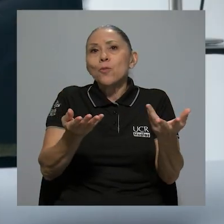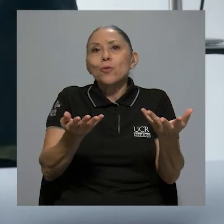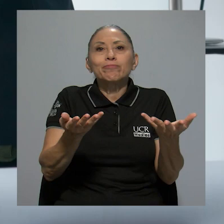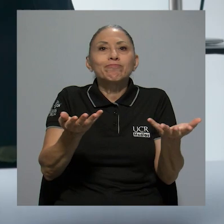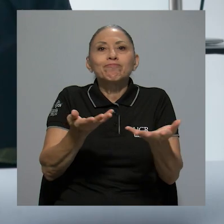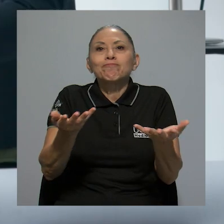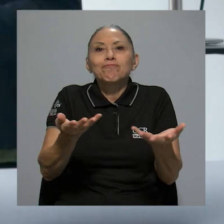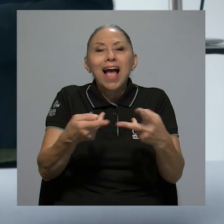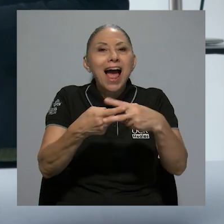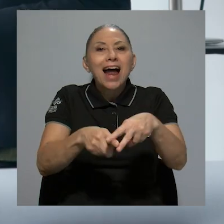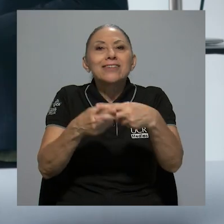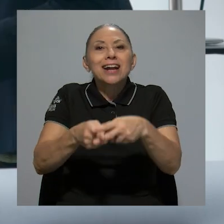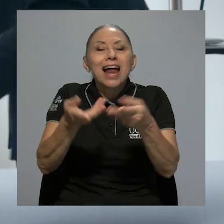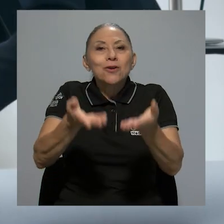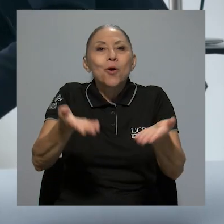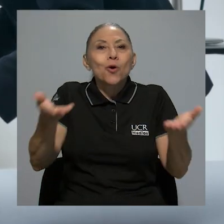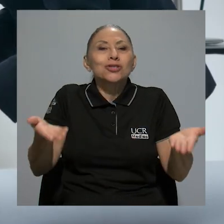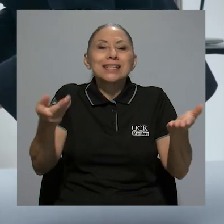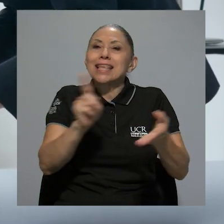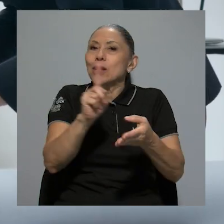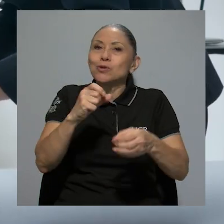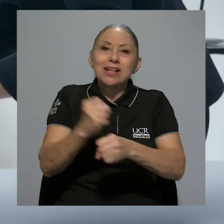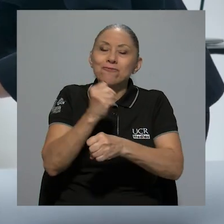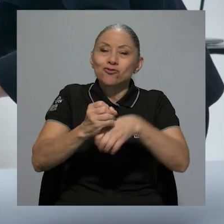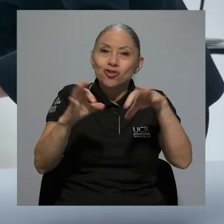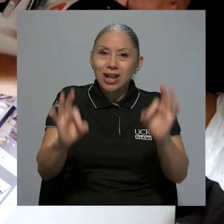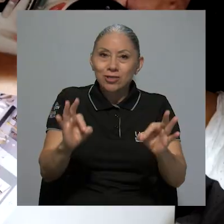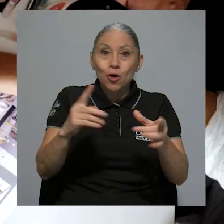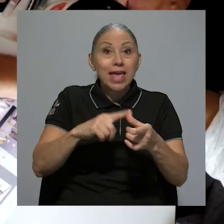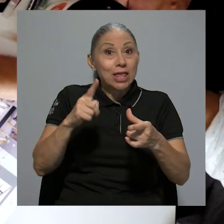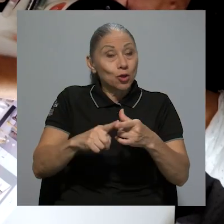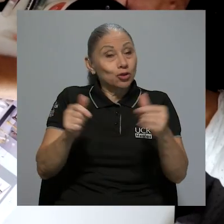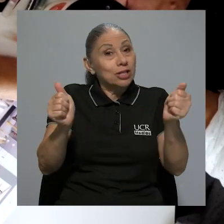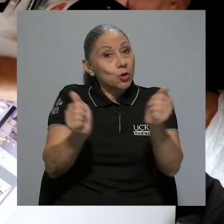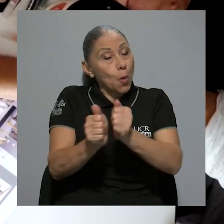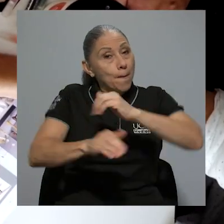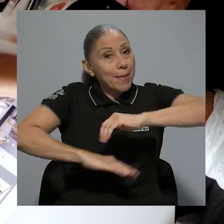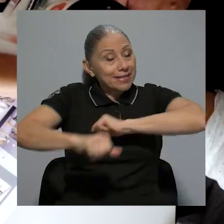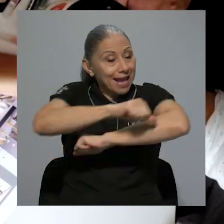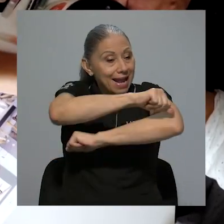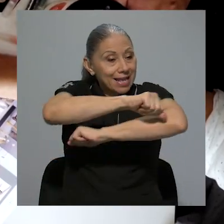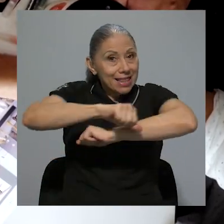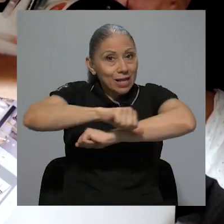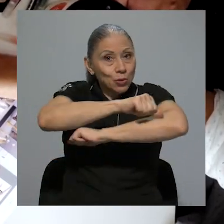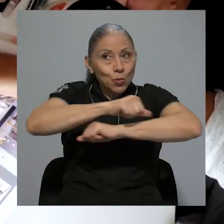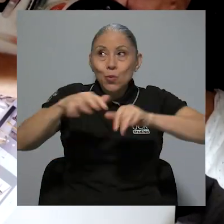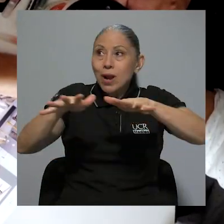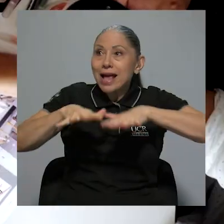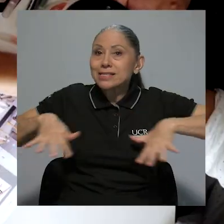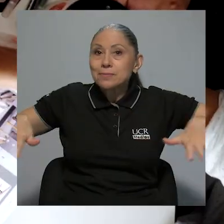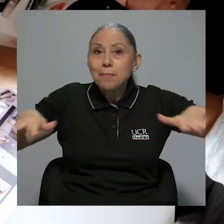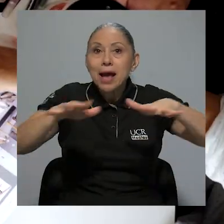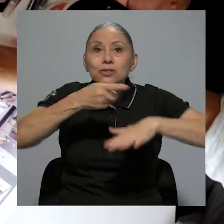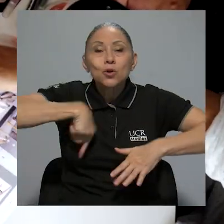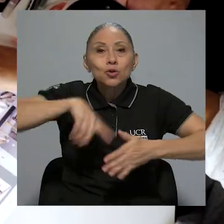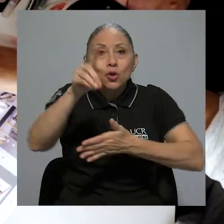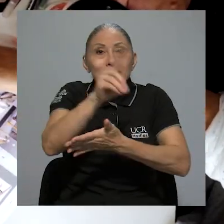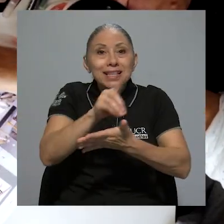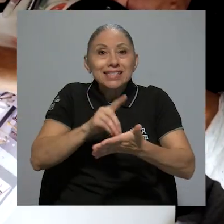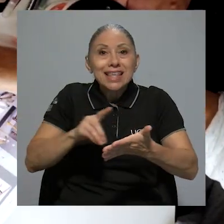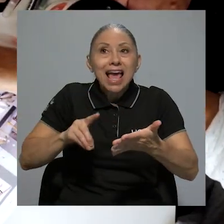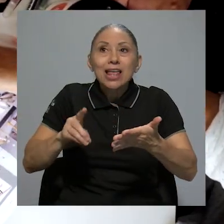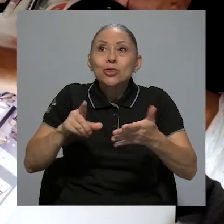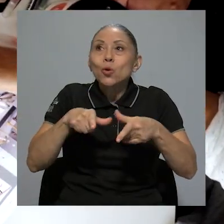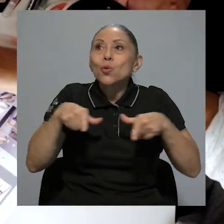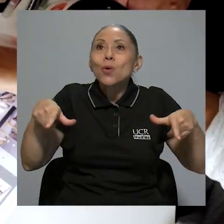que no están funcionando, ¿verdad? Entonces, cómo desde la arquitectura y desde el espacio estamos diseñando lugares que tienen poco ingreso de